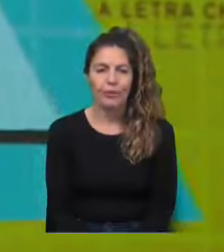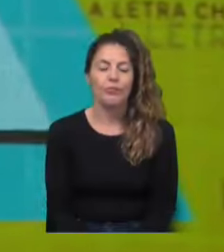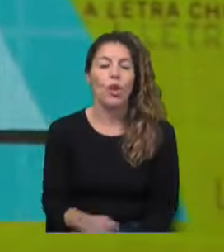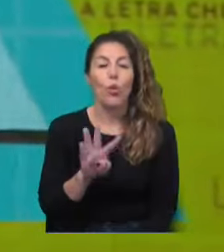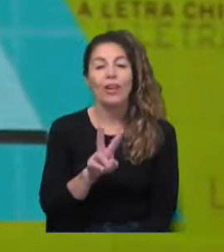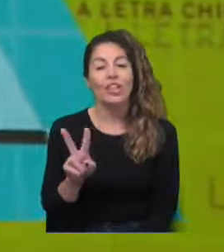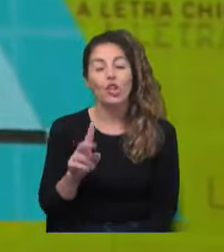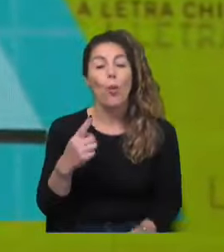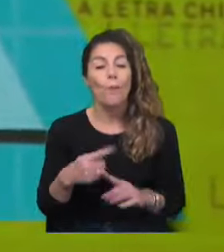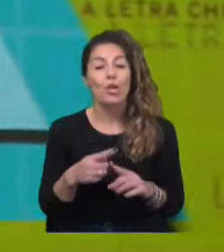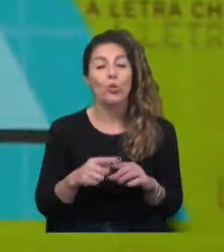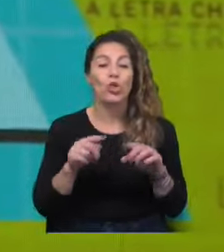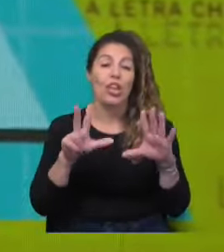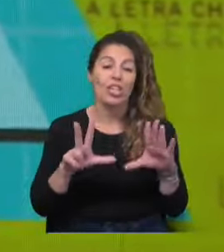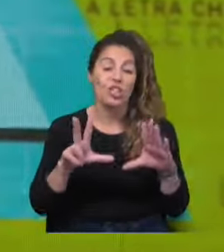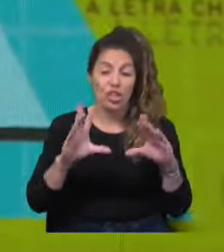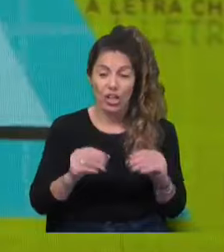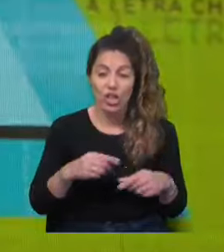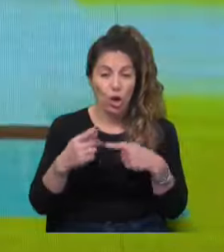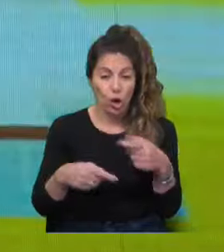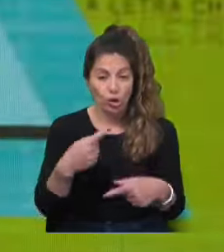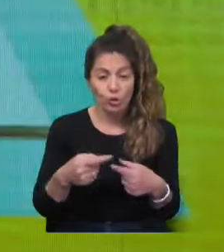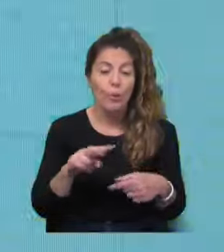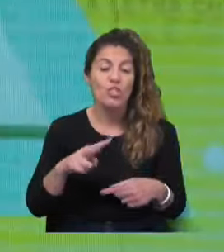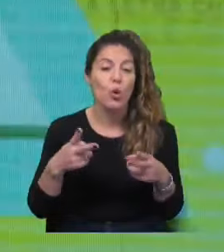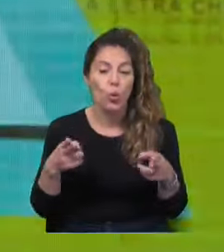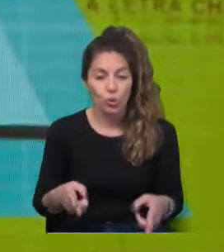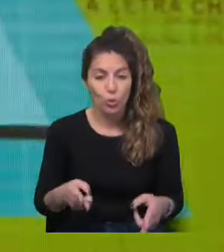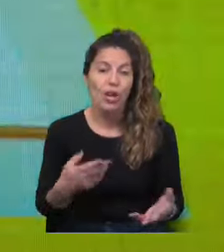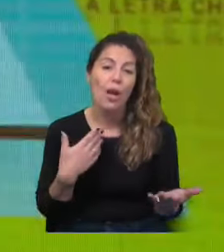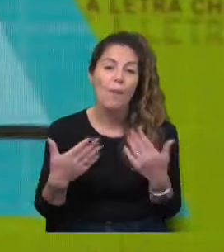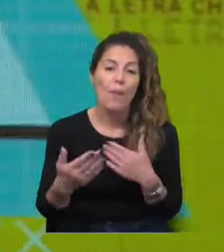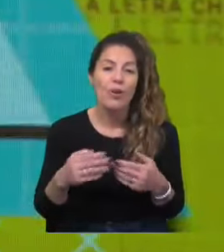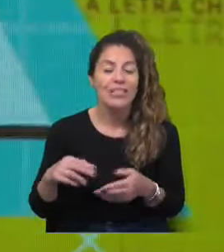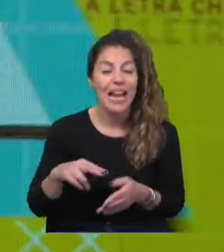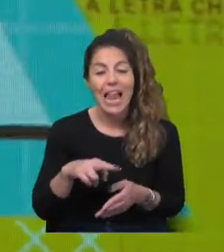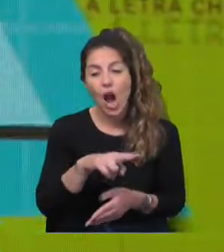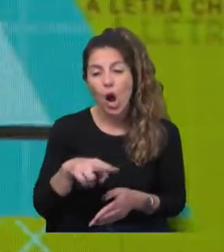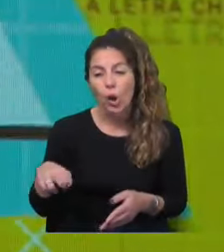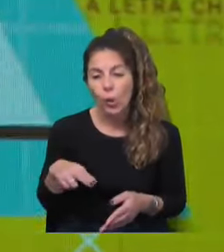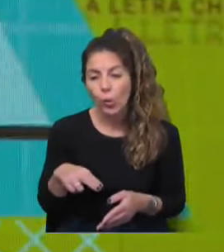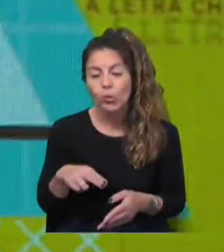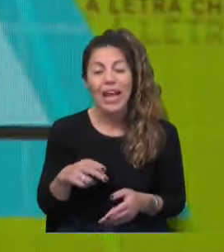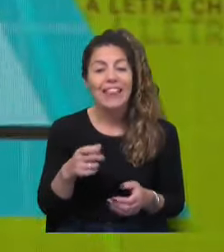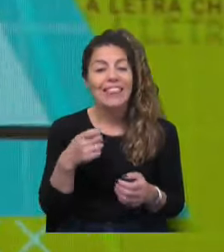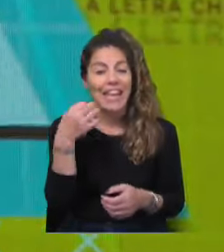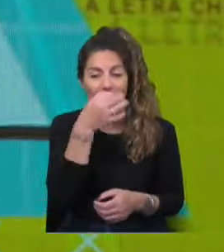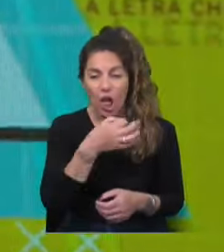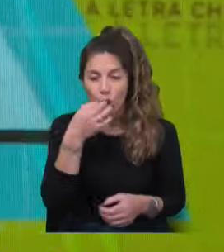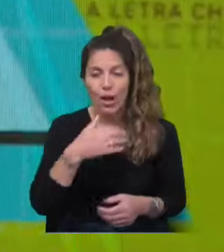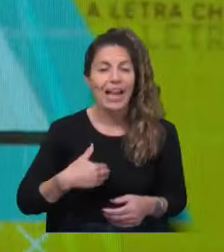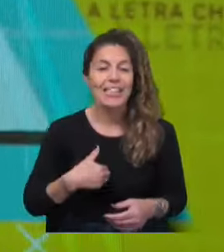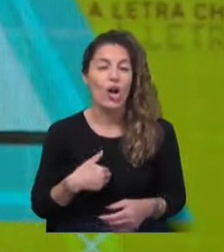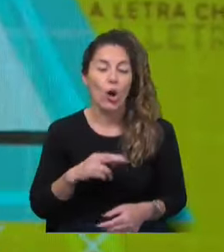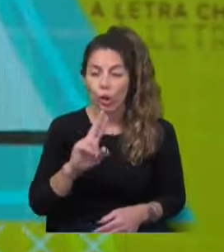Pasan de las 8 de la noche y continuamos con La Letra Chica. En este segundo bloque nos vamos a meter en la ruta del narcotráfico y el rol que está cumpliendo